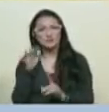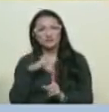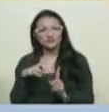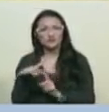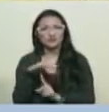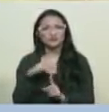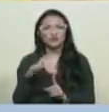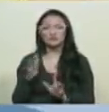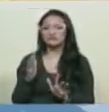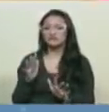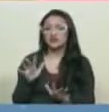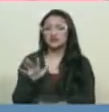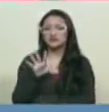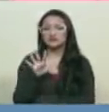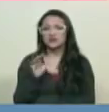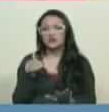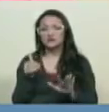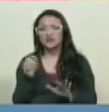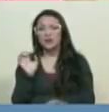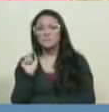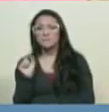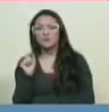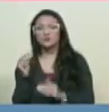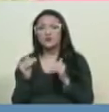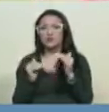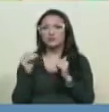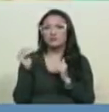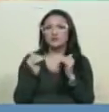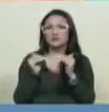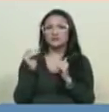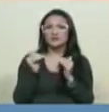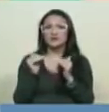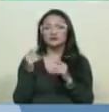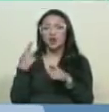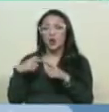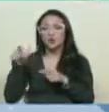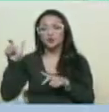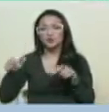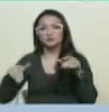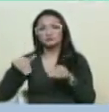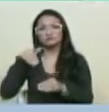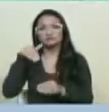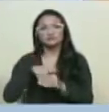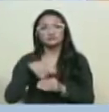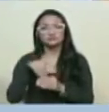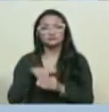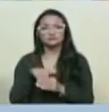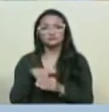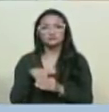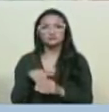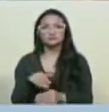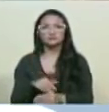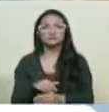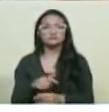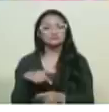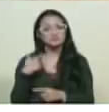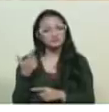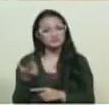de 5 a 6 puntos de diferencia con el otro candidato. De pronto apareció